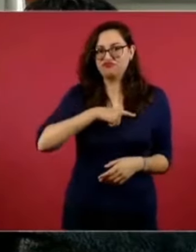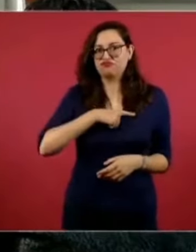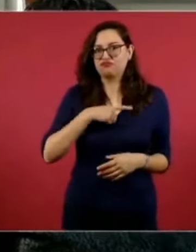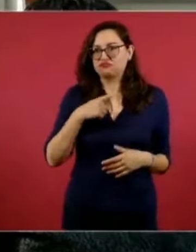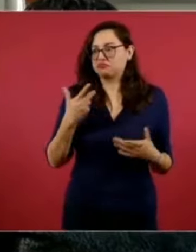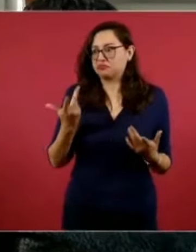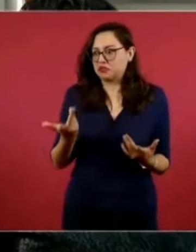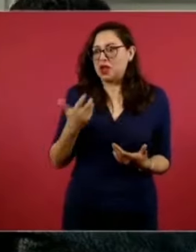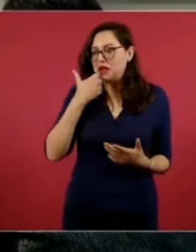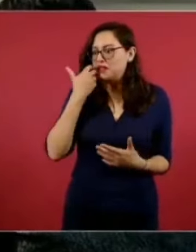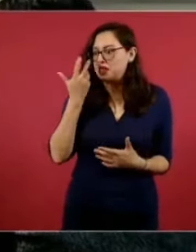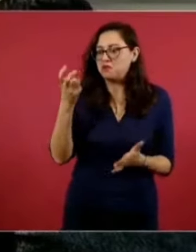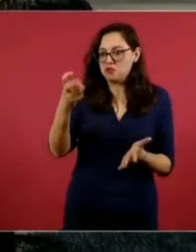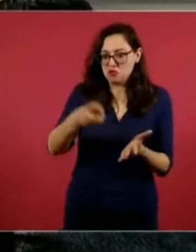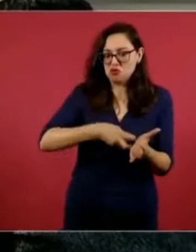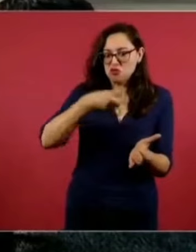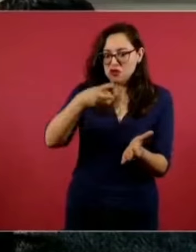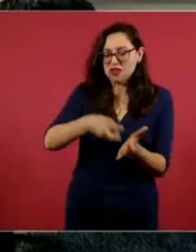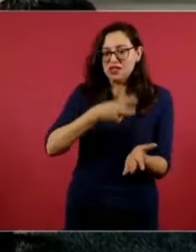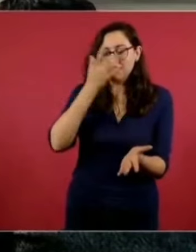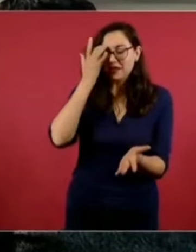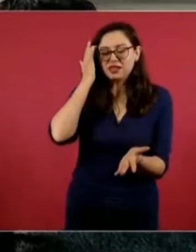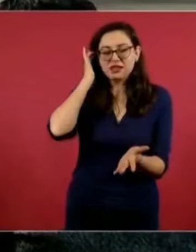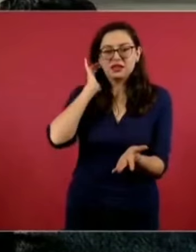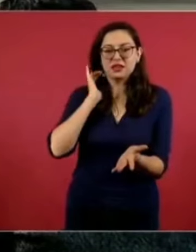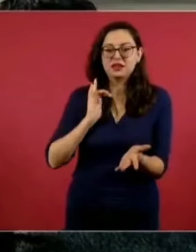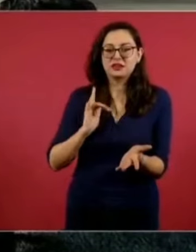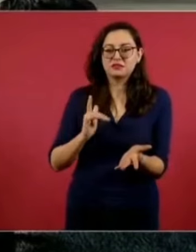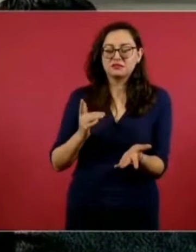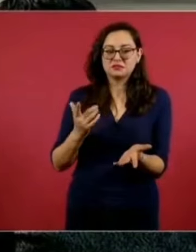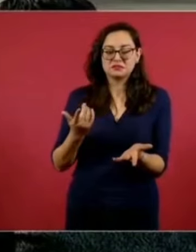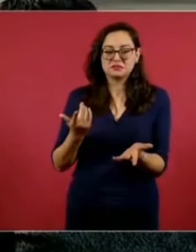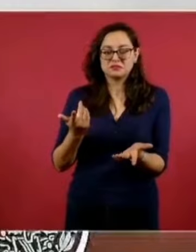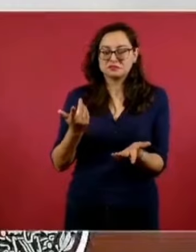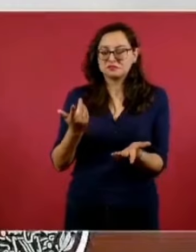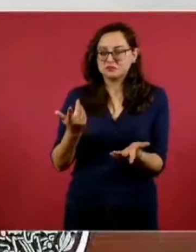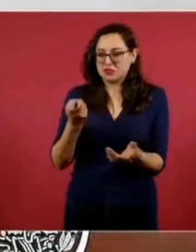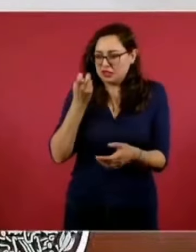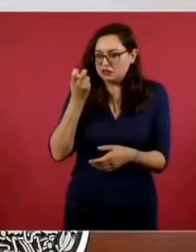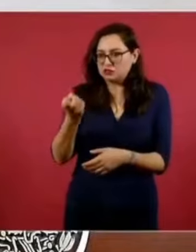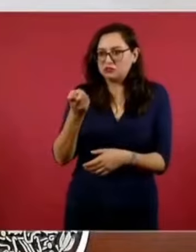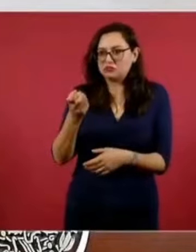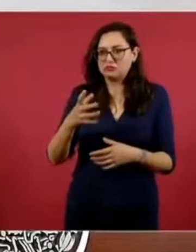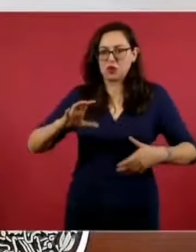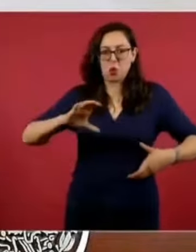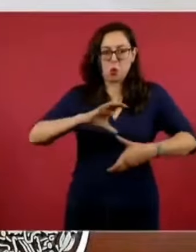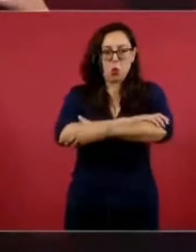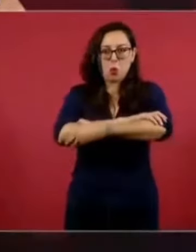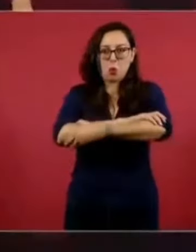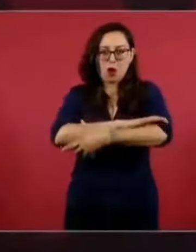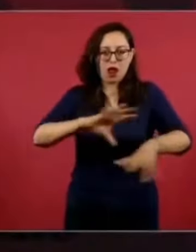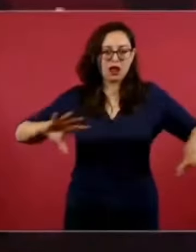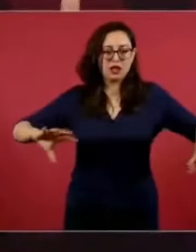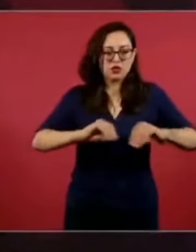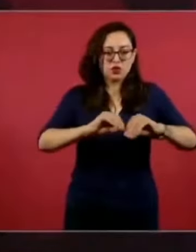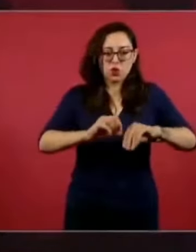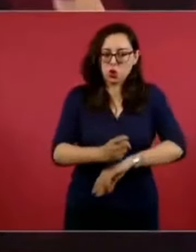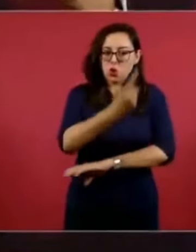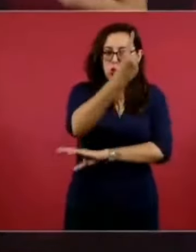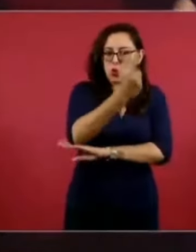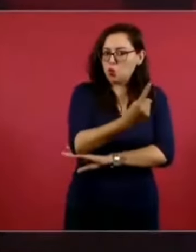regalo algo que era benéfico para todos según